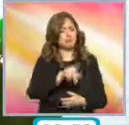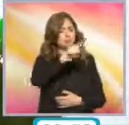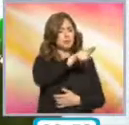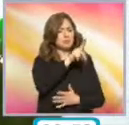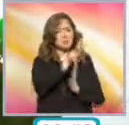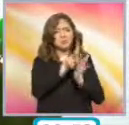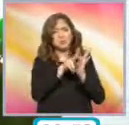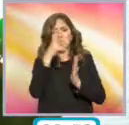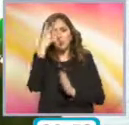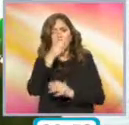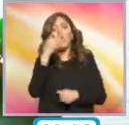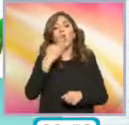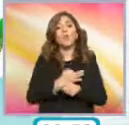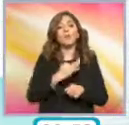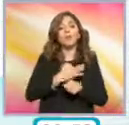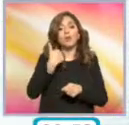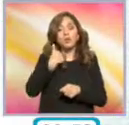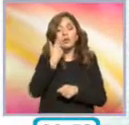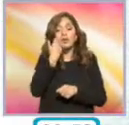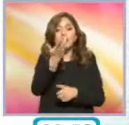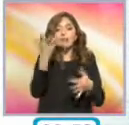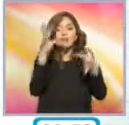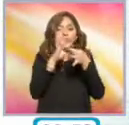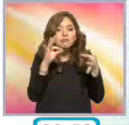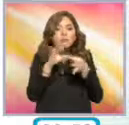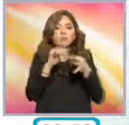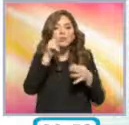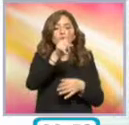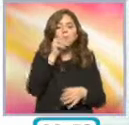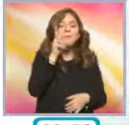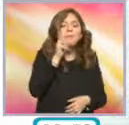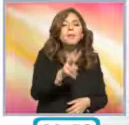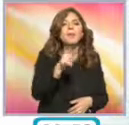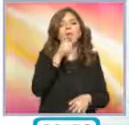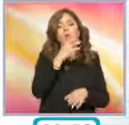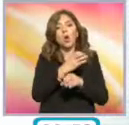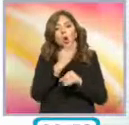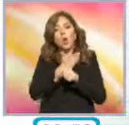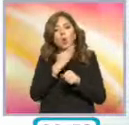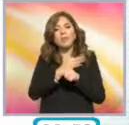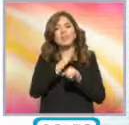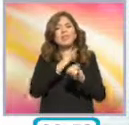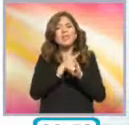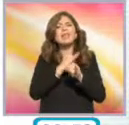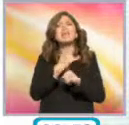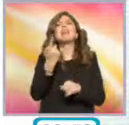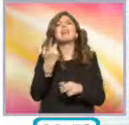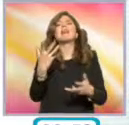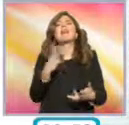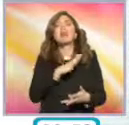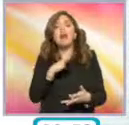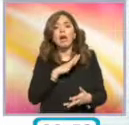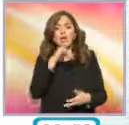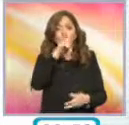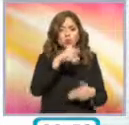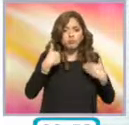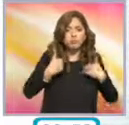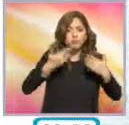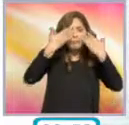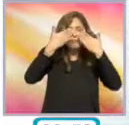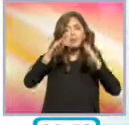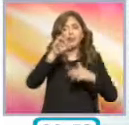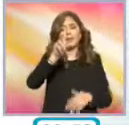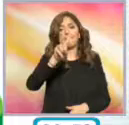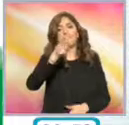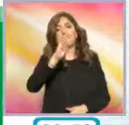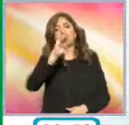en la sección pues valía mucho la pena, ¿no? Echarnos un clavado a los recursos que hay en línea para tratar de entender un poquito más sobre biodiversidad sin que sea